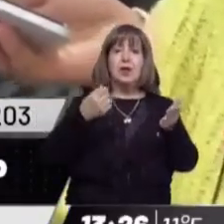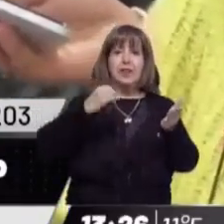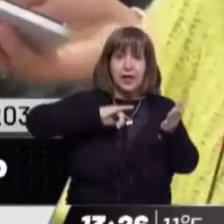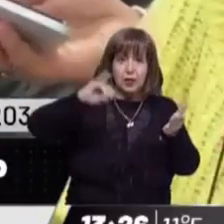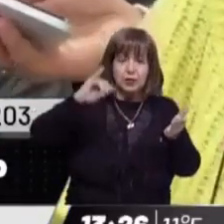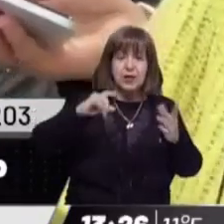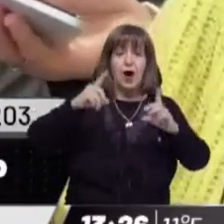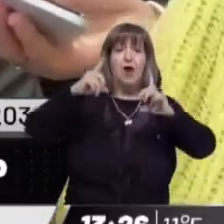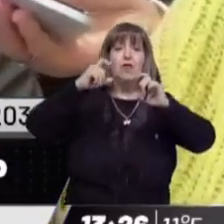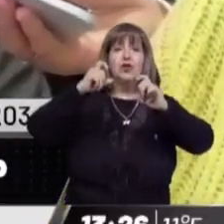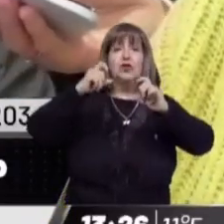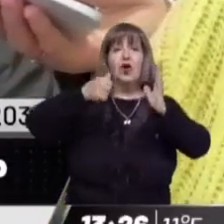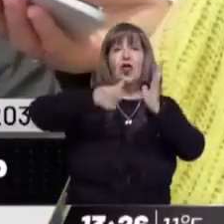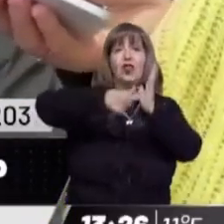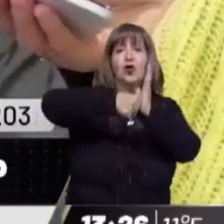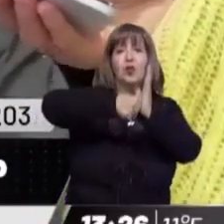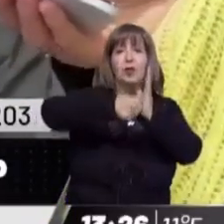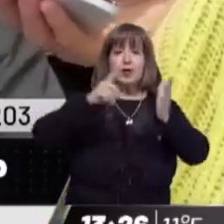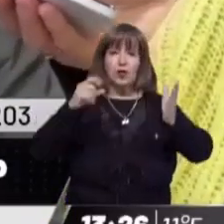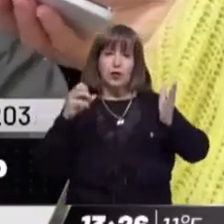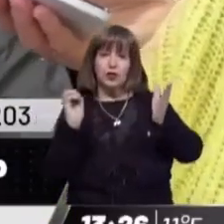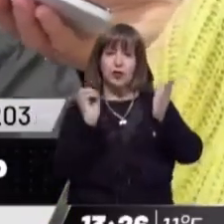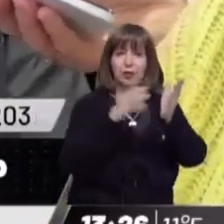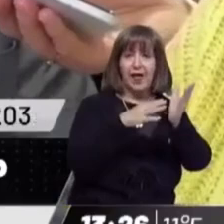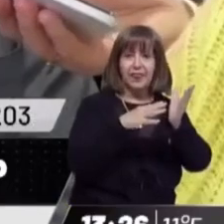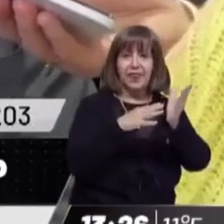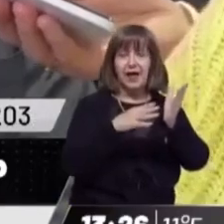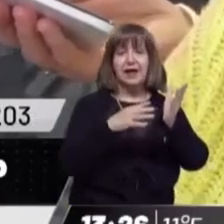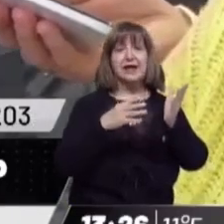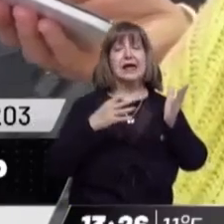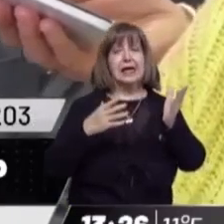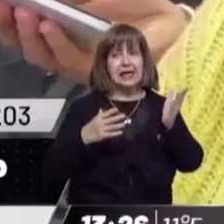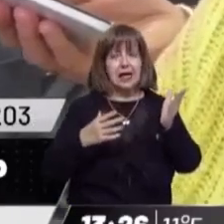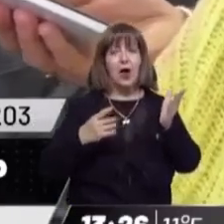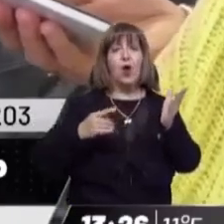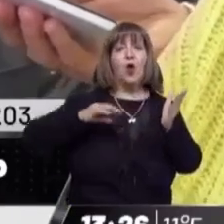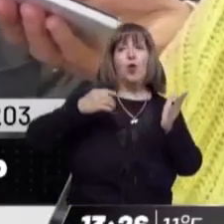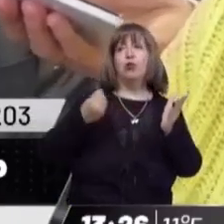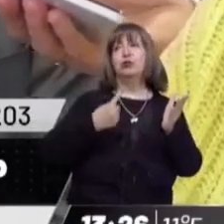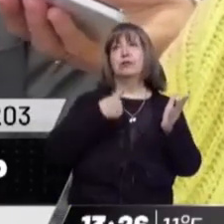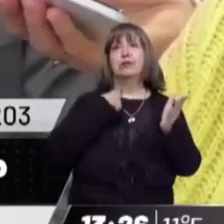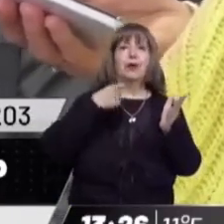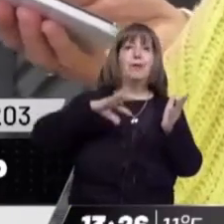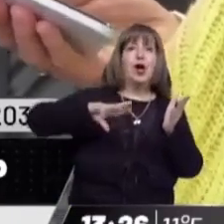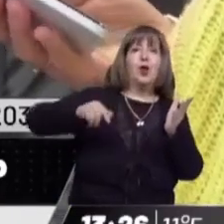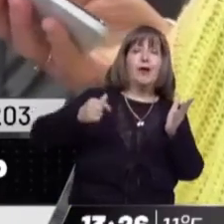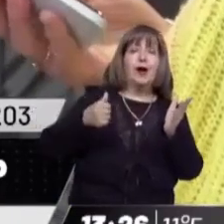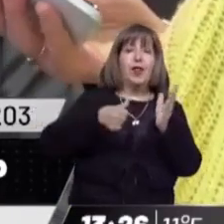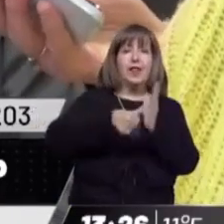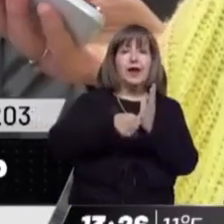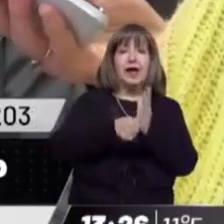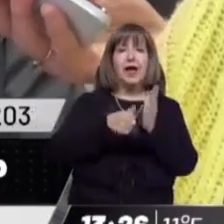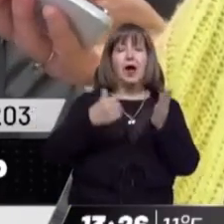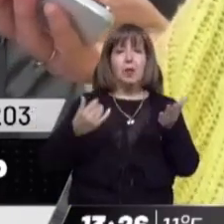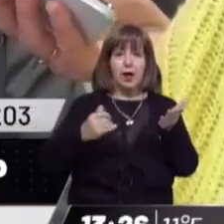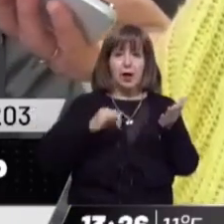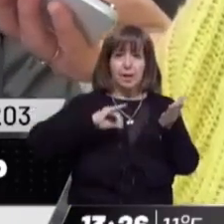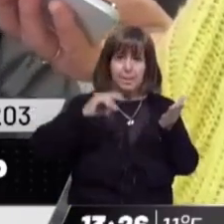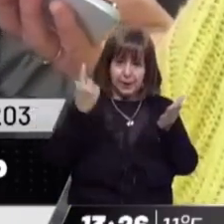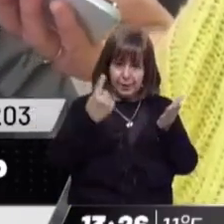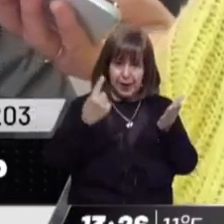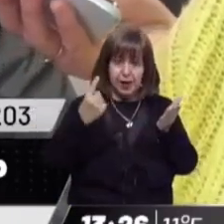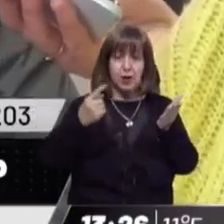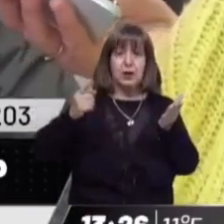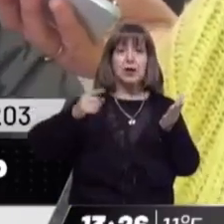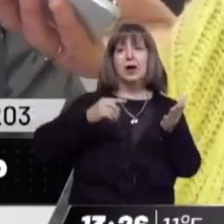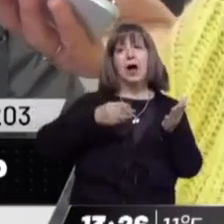denuncia. En caso de no contar con el DNI, porque le puede haber sido sustraído, en ese caso particular va a tener que hacer la denuncia en forma